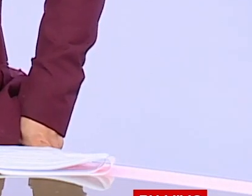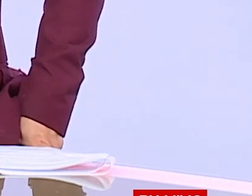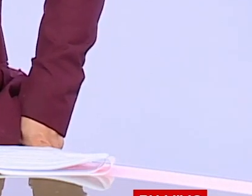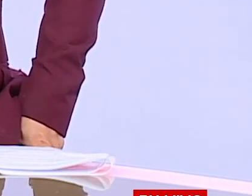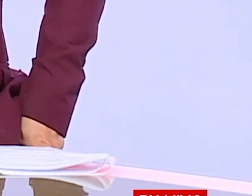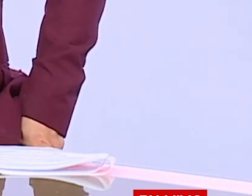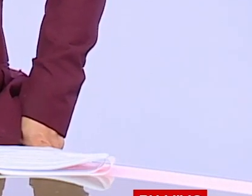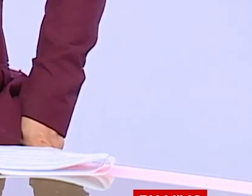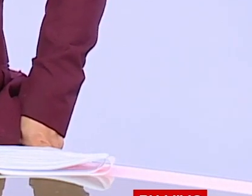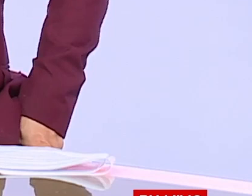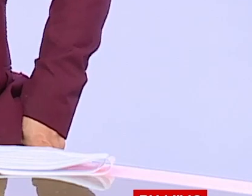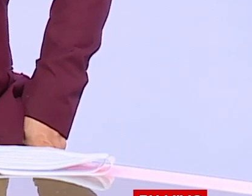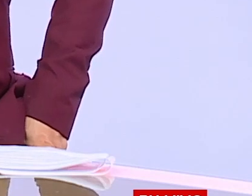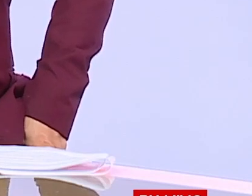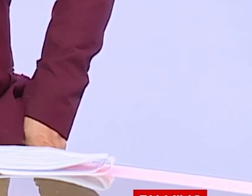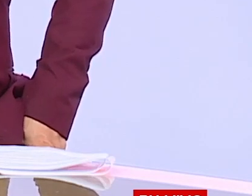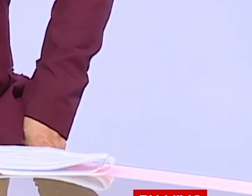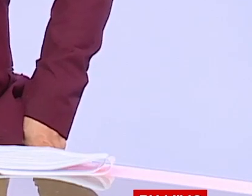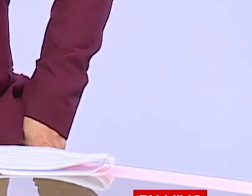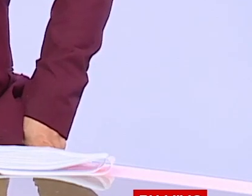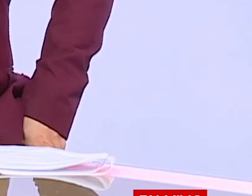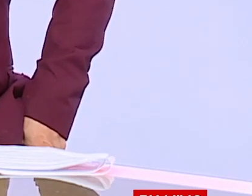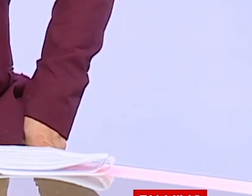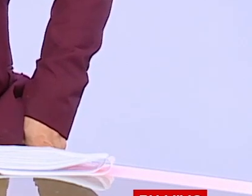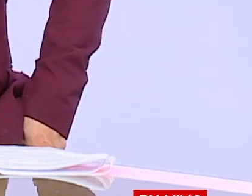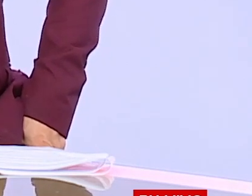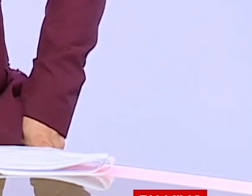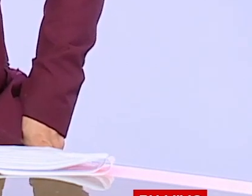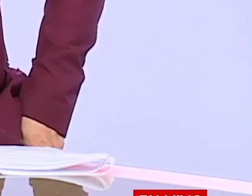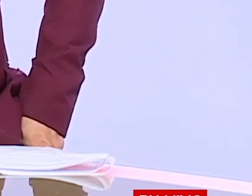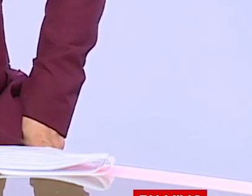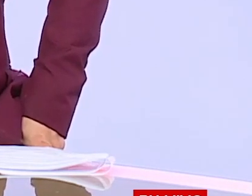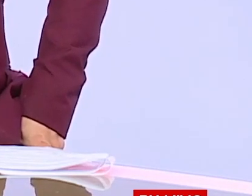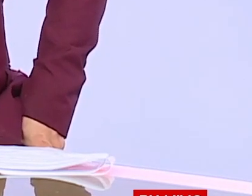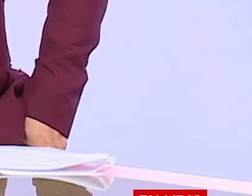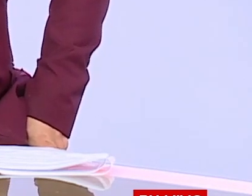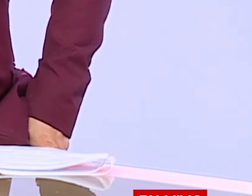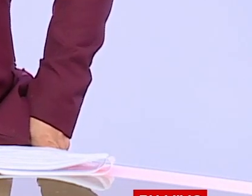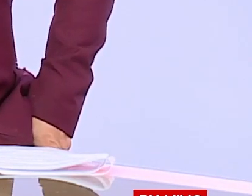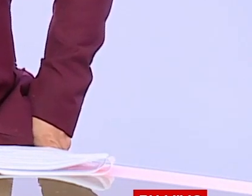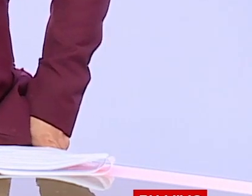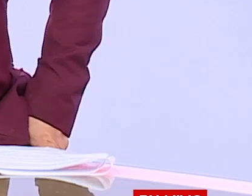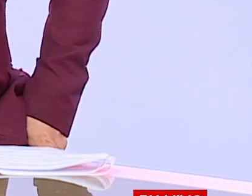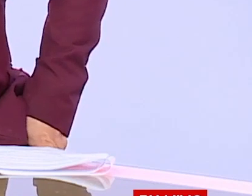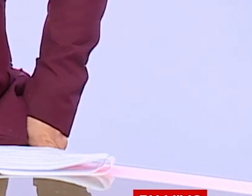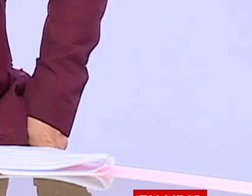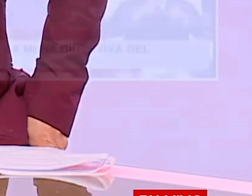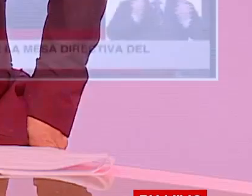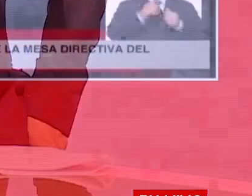Eso entendiendo de que sea un integrante de Fuerza Popular quien sucede en el cargo al ex